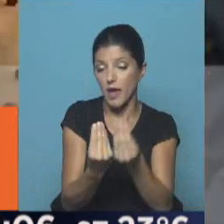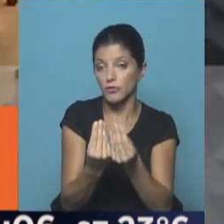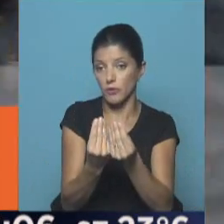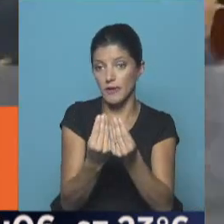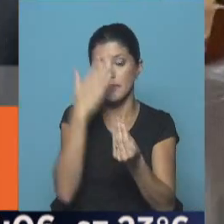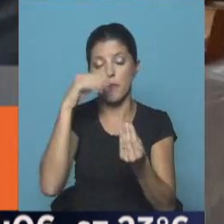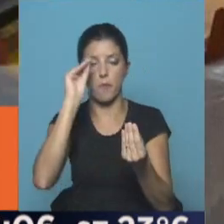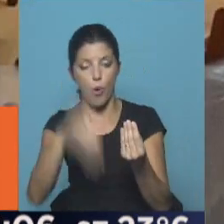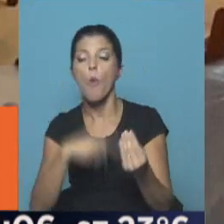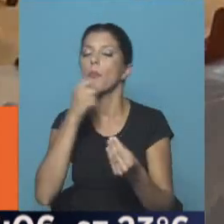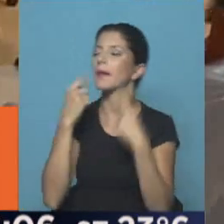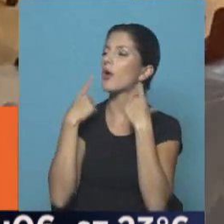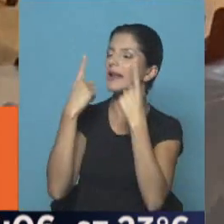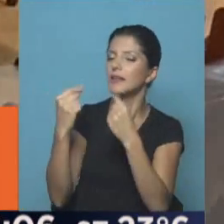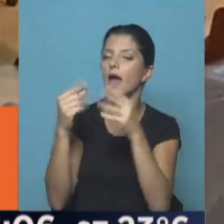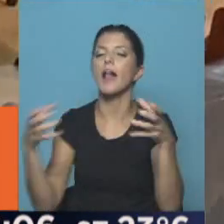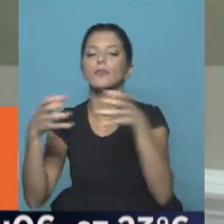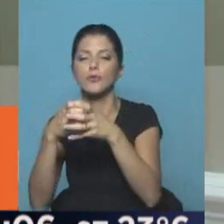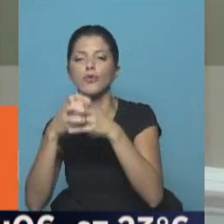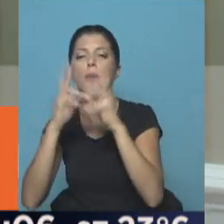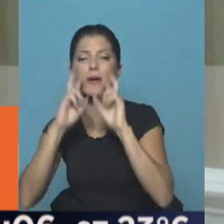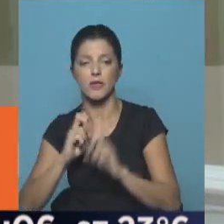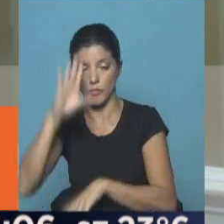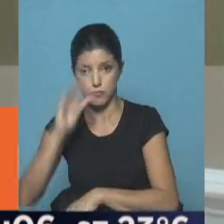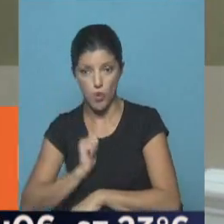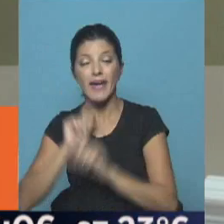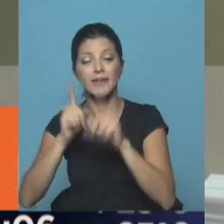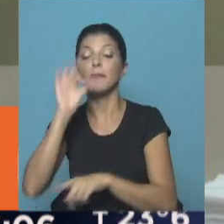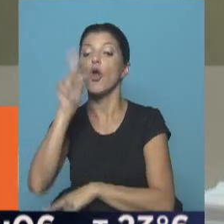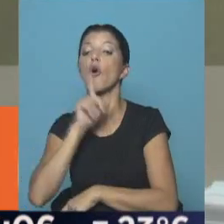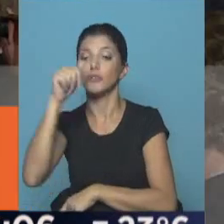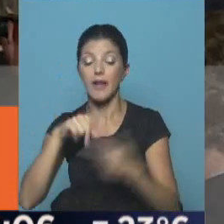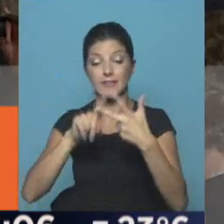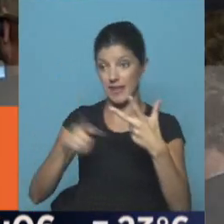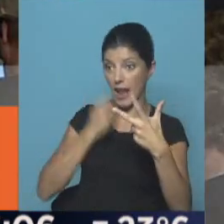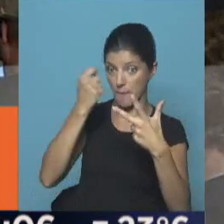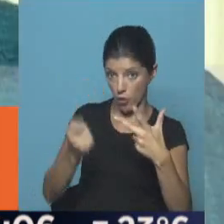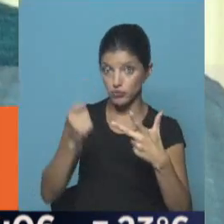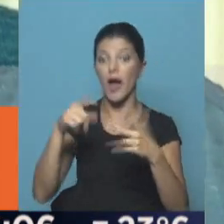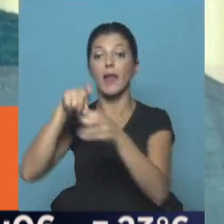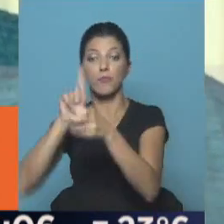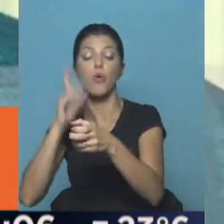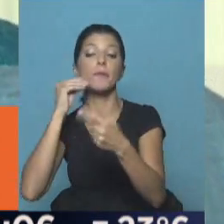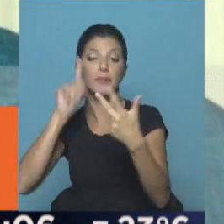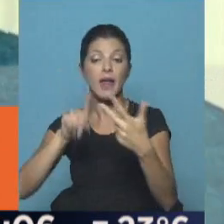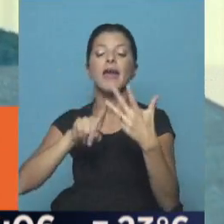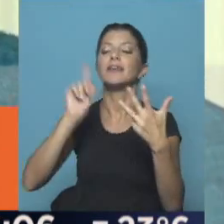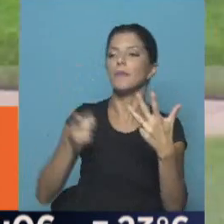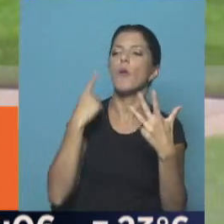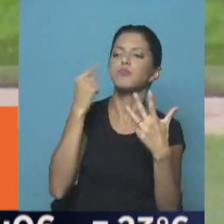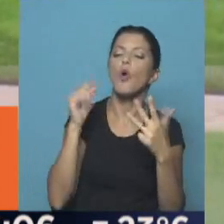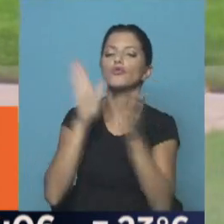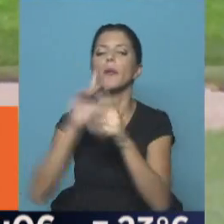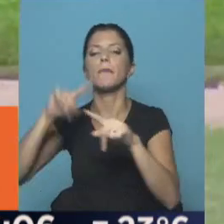sus críticas a los servicios de inteligencia y a la OTAN, su irrestricto apoyo al Brexit británico y los cuestionamientos a la política migratoria